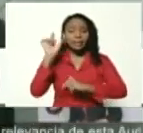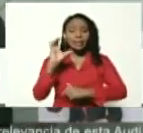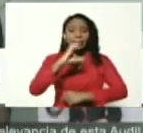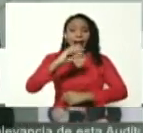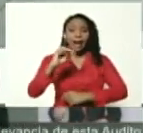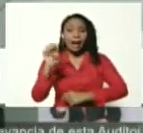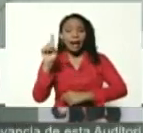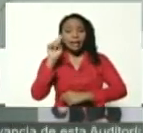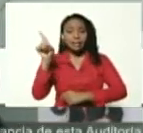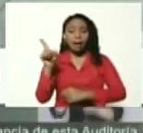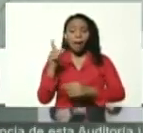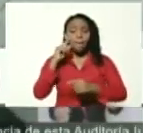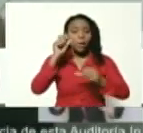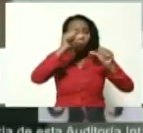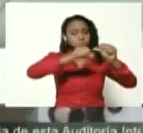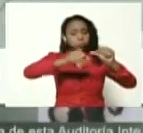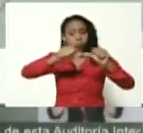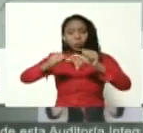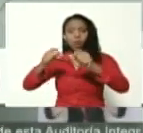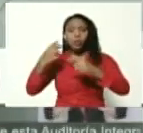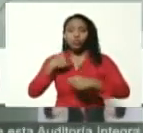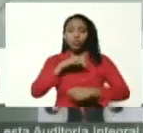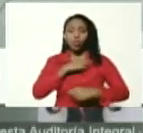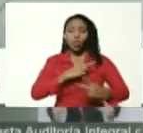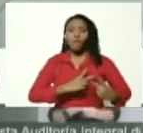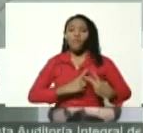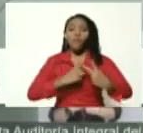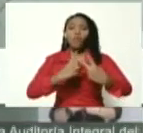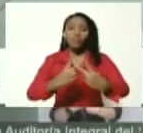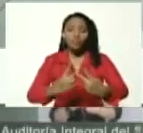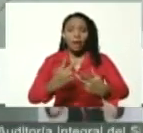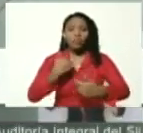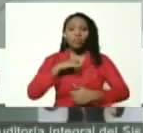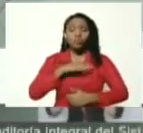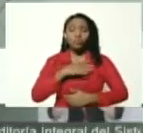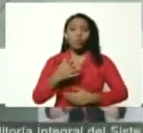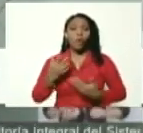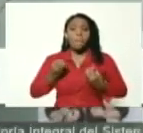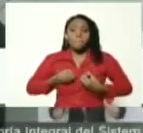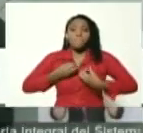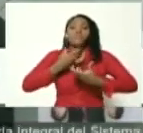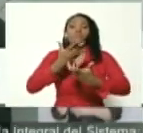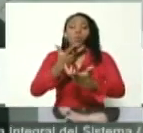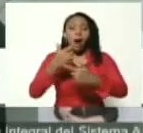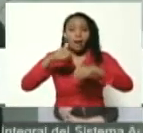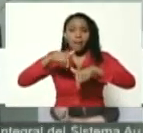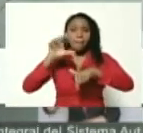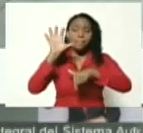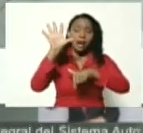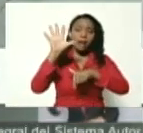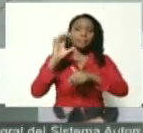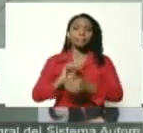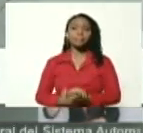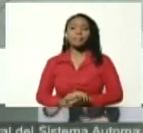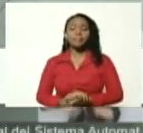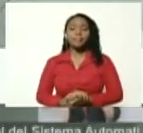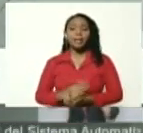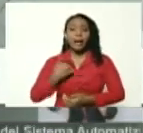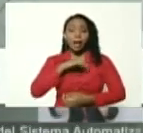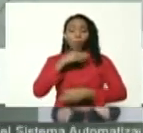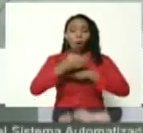esta auditoría. Es la voluntad, ¿verdad?, que se está expresando en el país y que queremos reiterarlo.